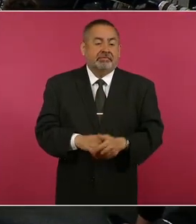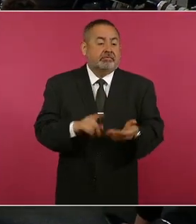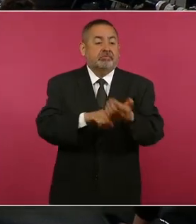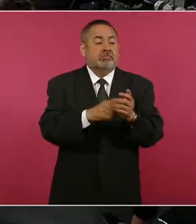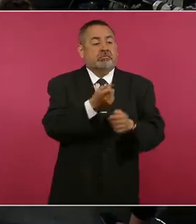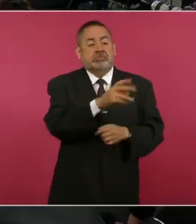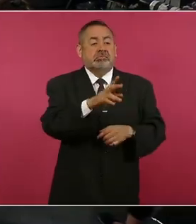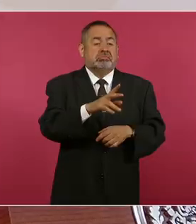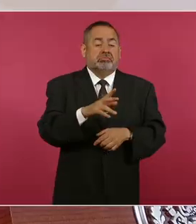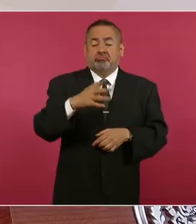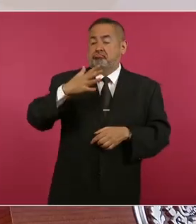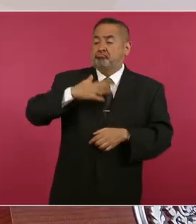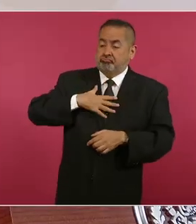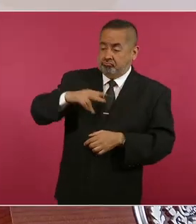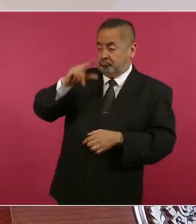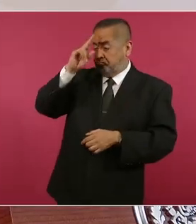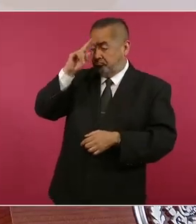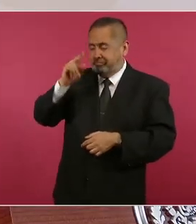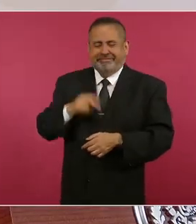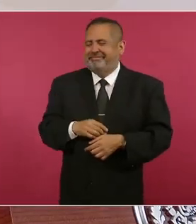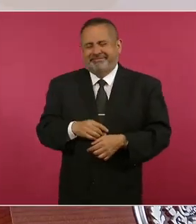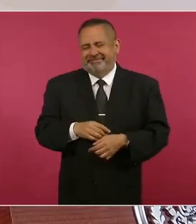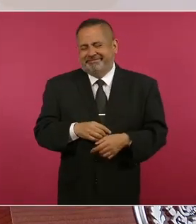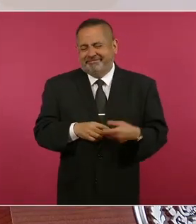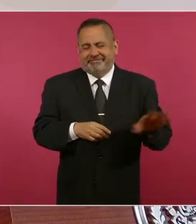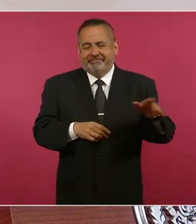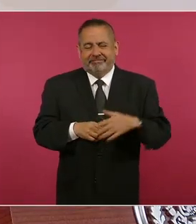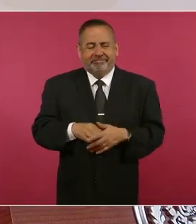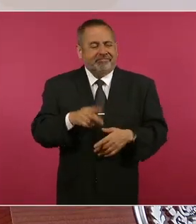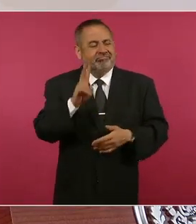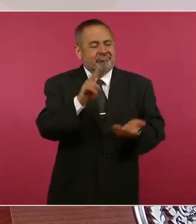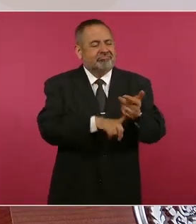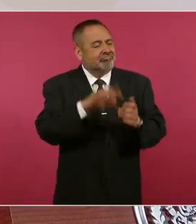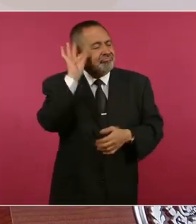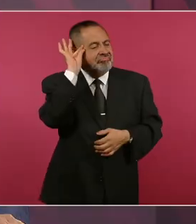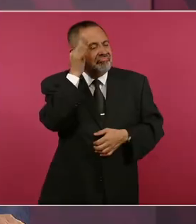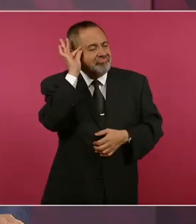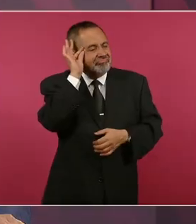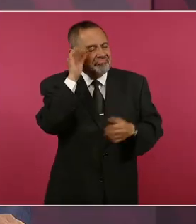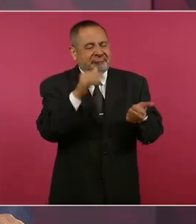aparecer como los jefes y no, son achichincles, pero